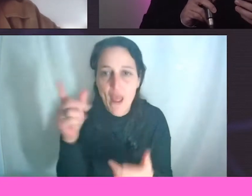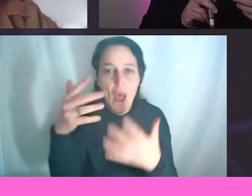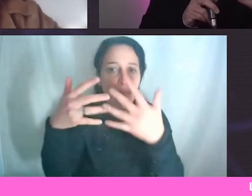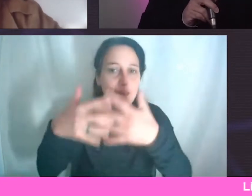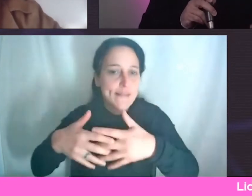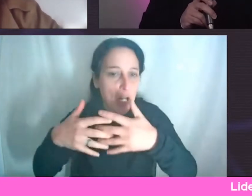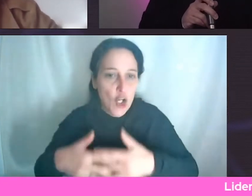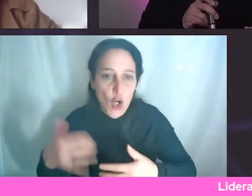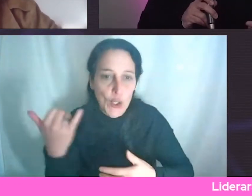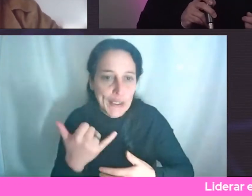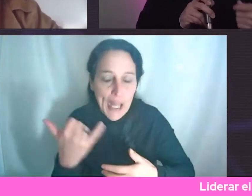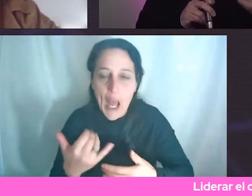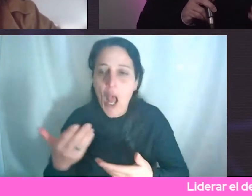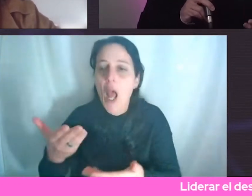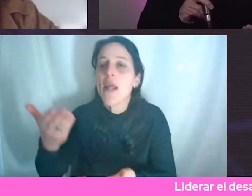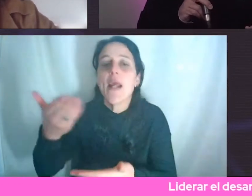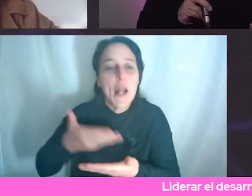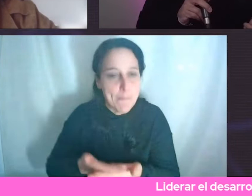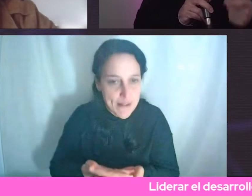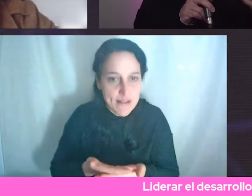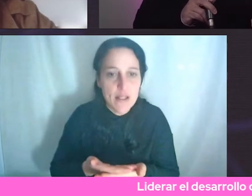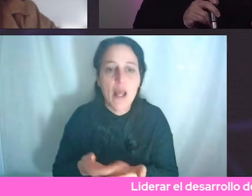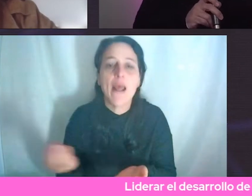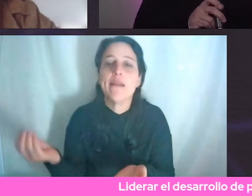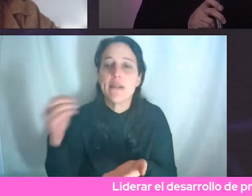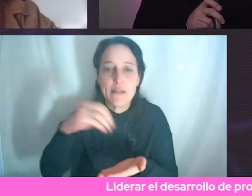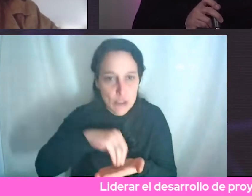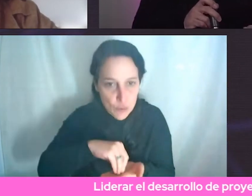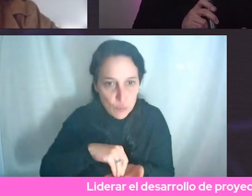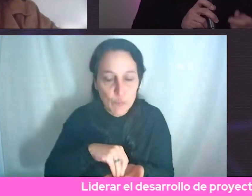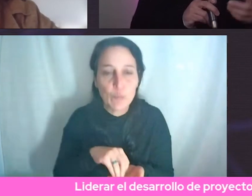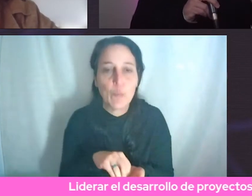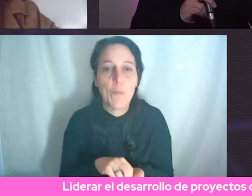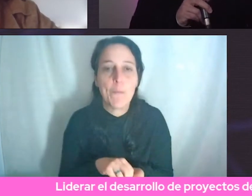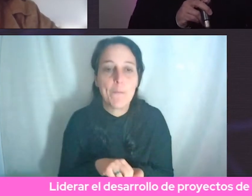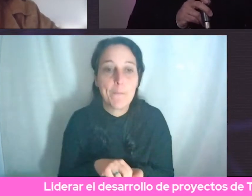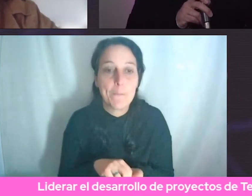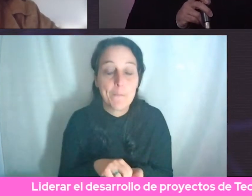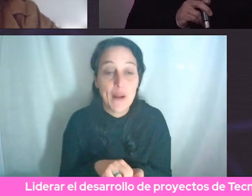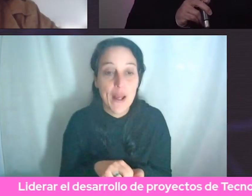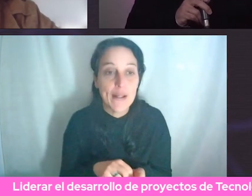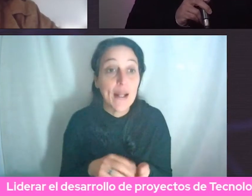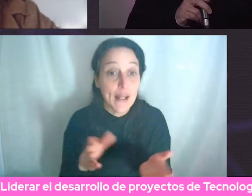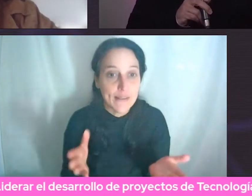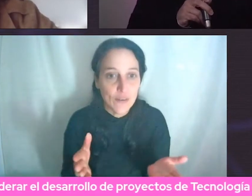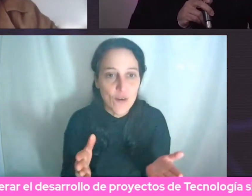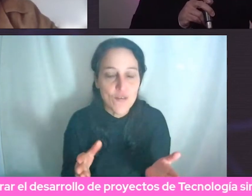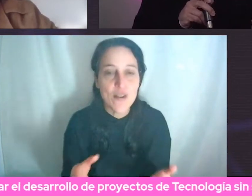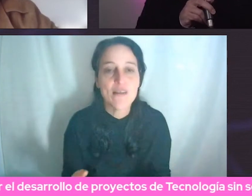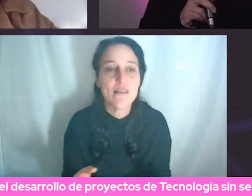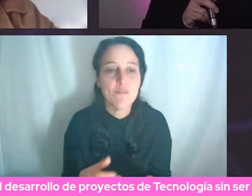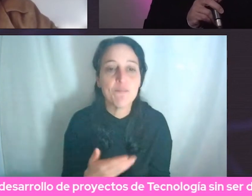que las presenten, que las sumen. Y para eso tenemos el Fondo Cívico.